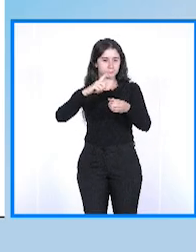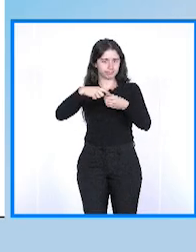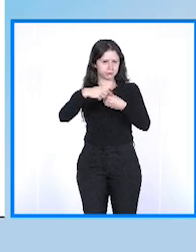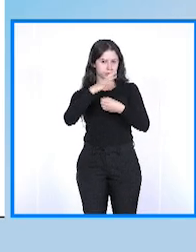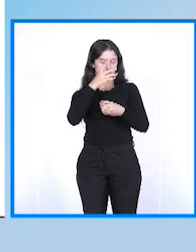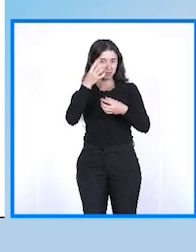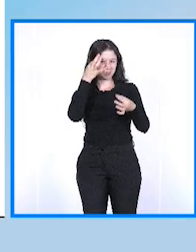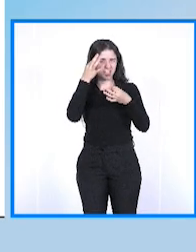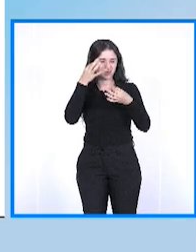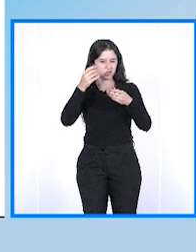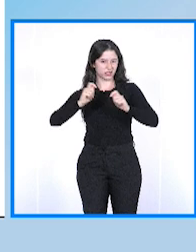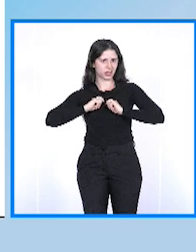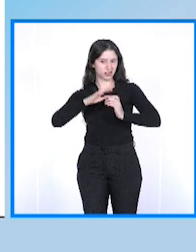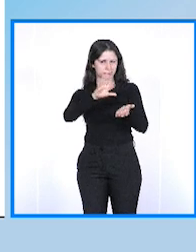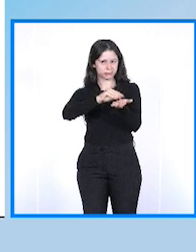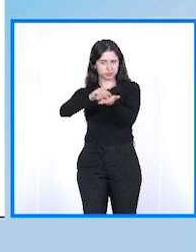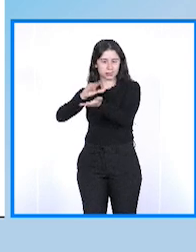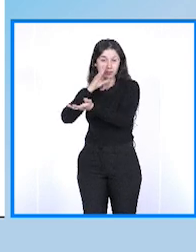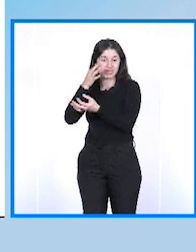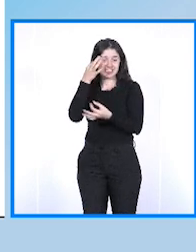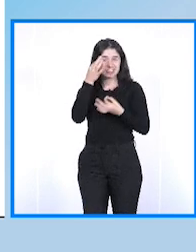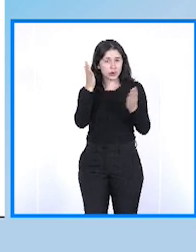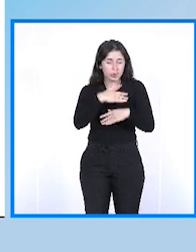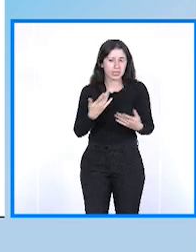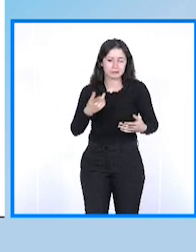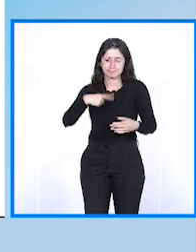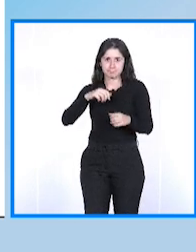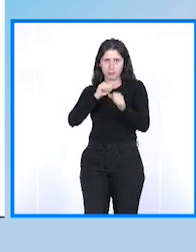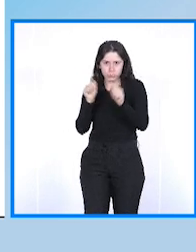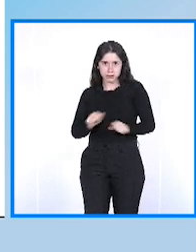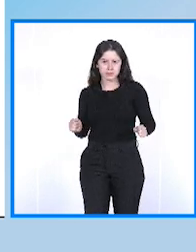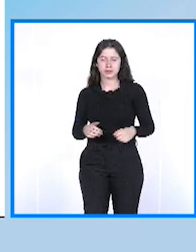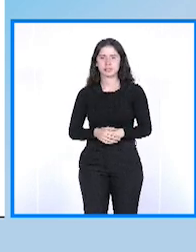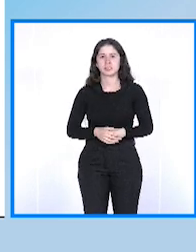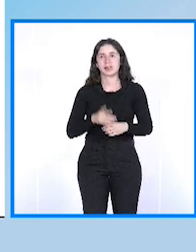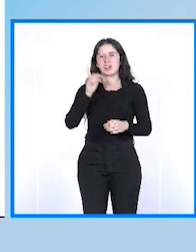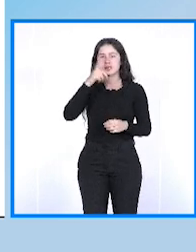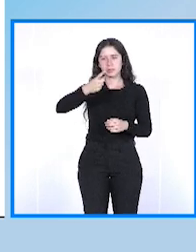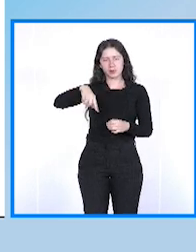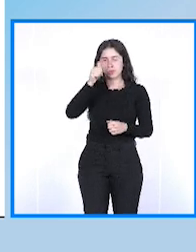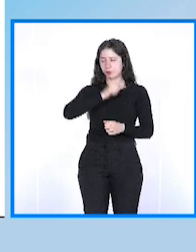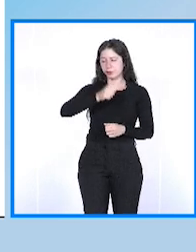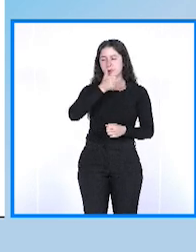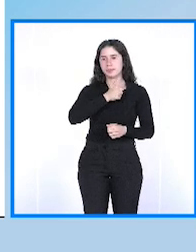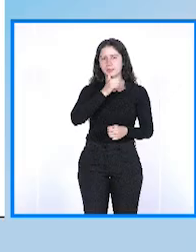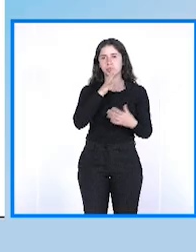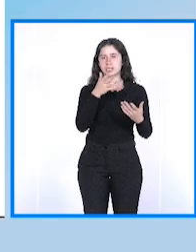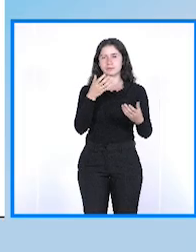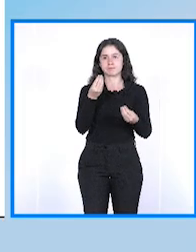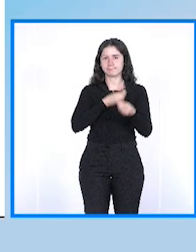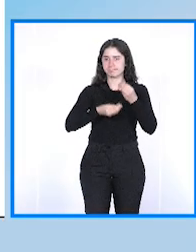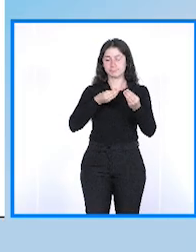datos Porque sin esos datos nosotros hubiera sido imposible y además por la paciencia porque lo que hemos hecho ha sido